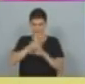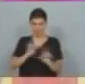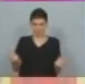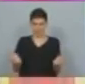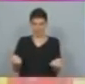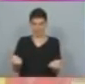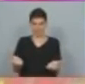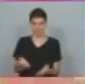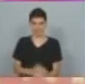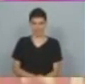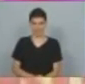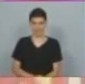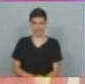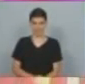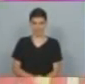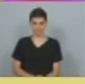voy a tener que vivir.